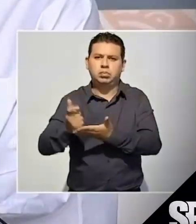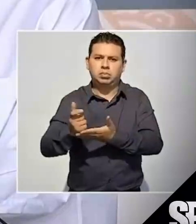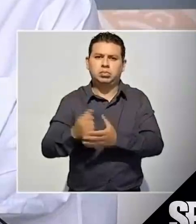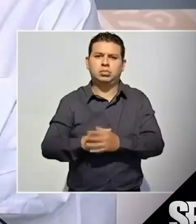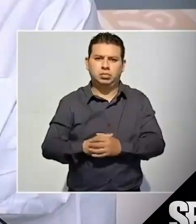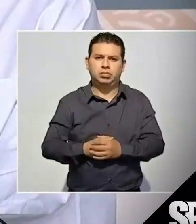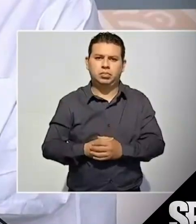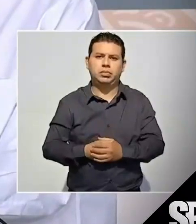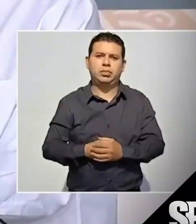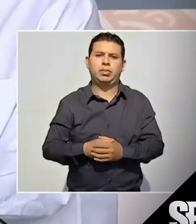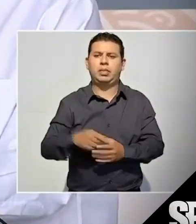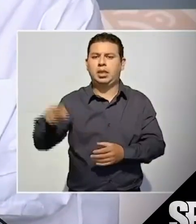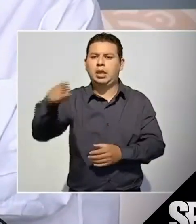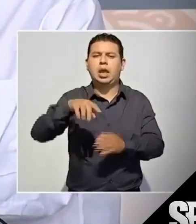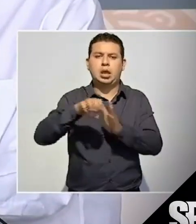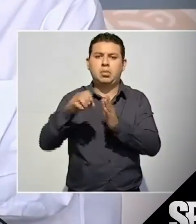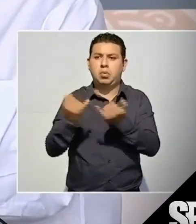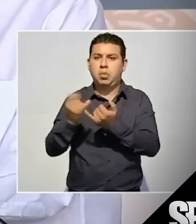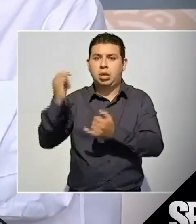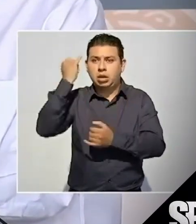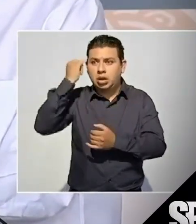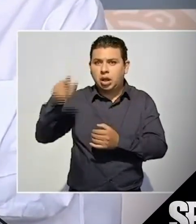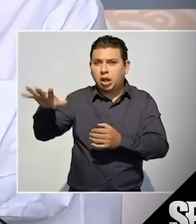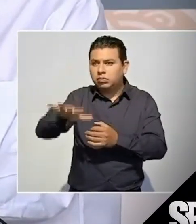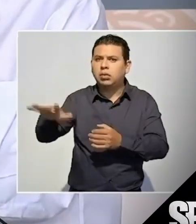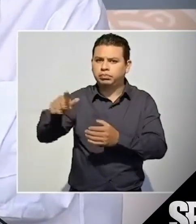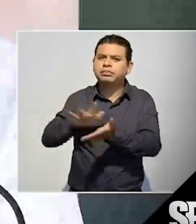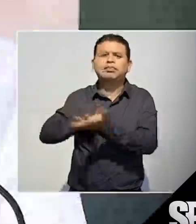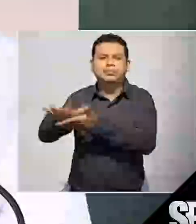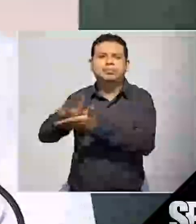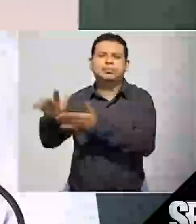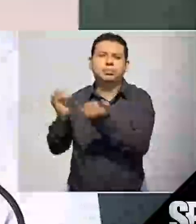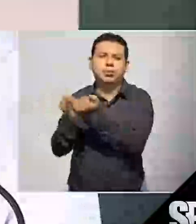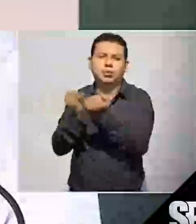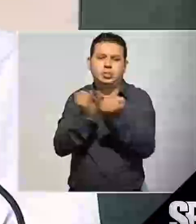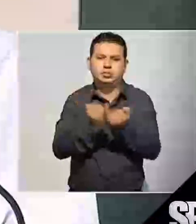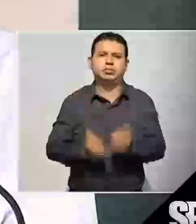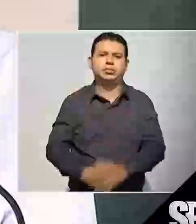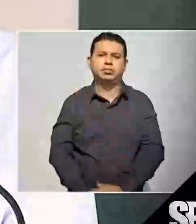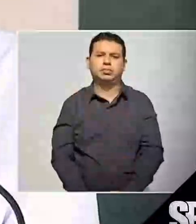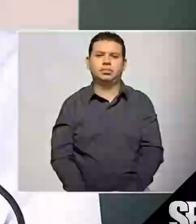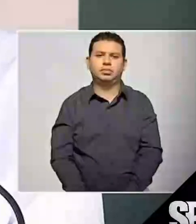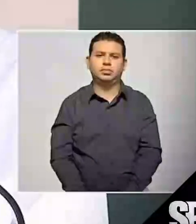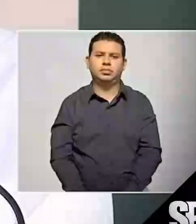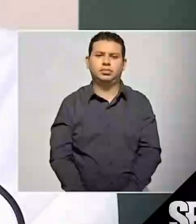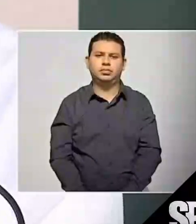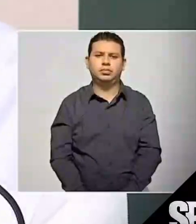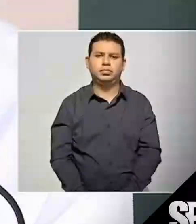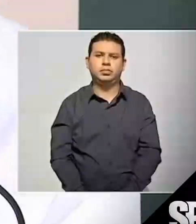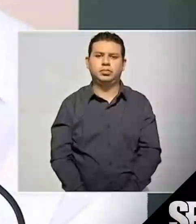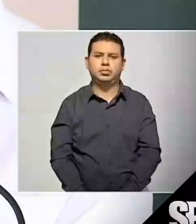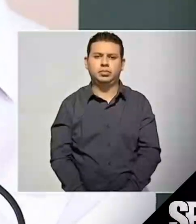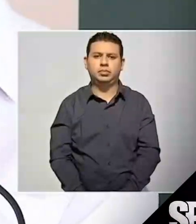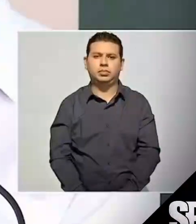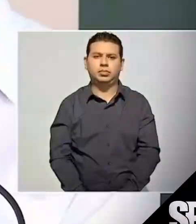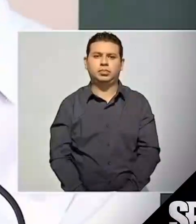años hasta doblarlas a final del 2024. El presidente este anuncio que a muchos les